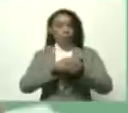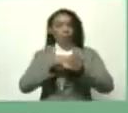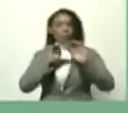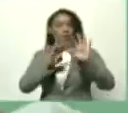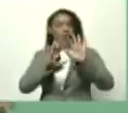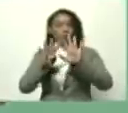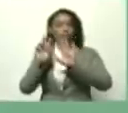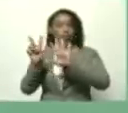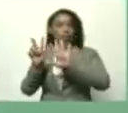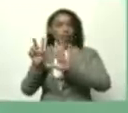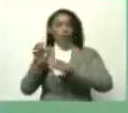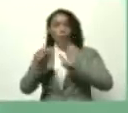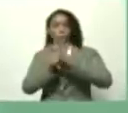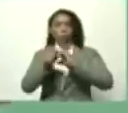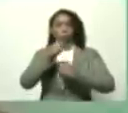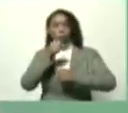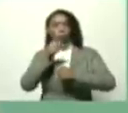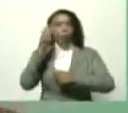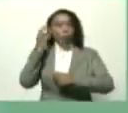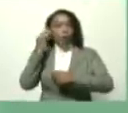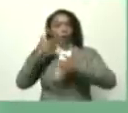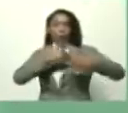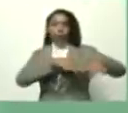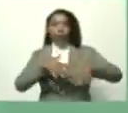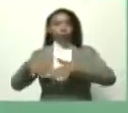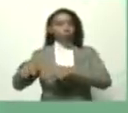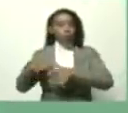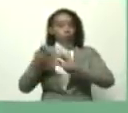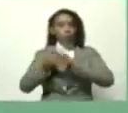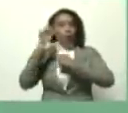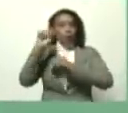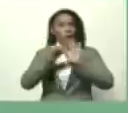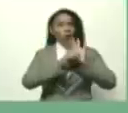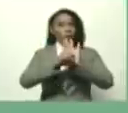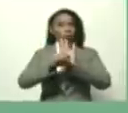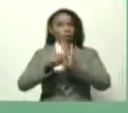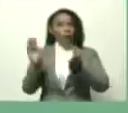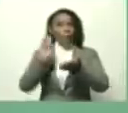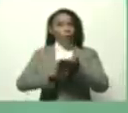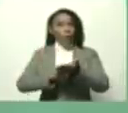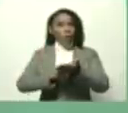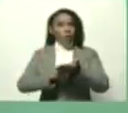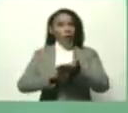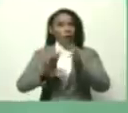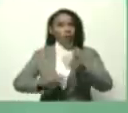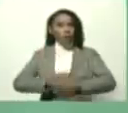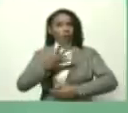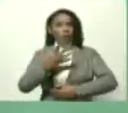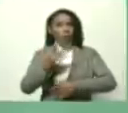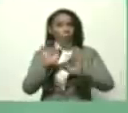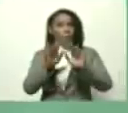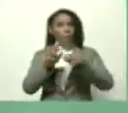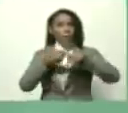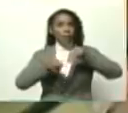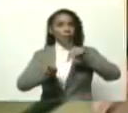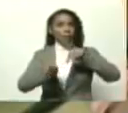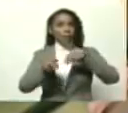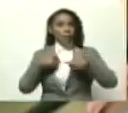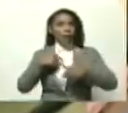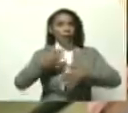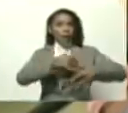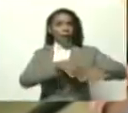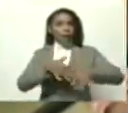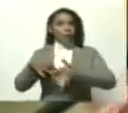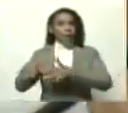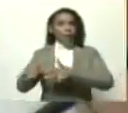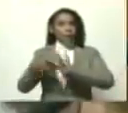cantante colombiana Shakira. No coinciden los logos con los que están establecidos. En el caso de la fundación Pies Descalzos de Shakira, la